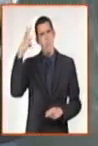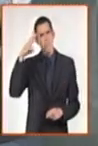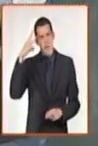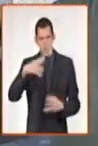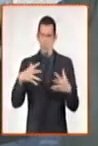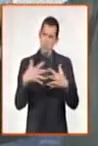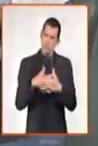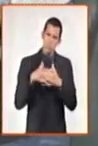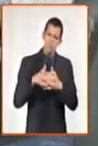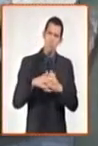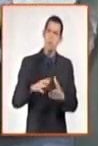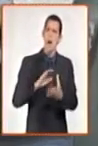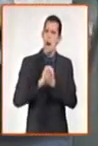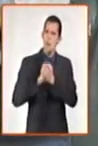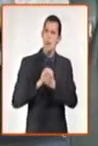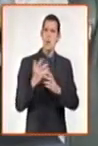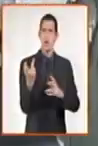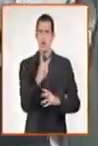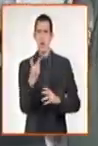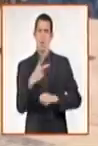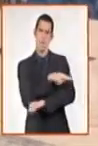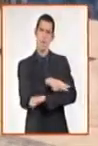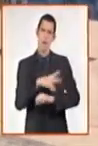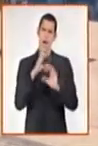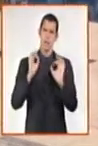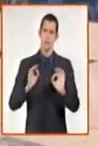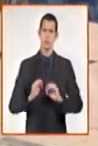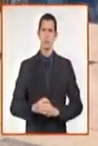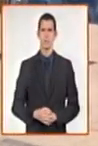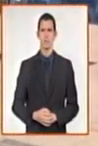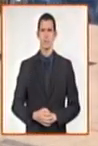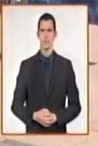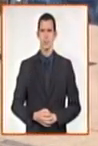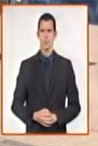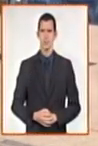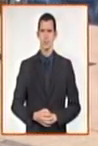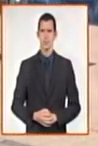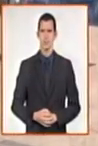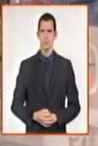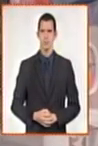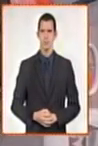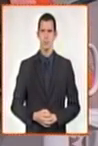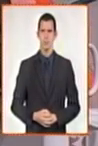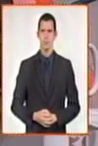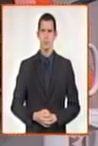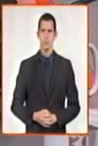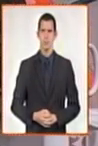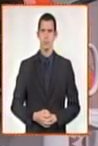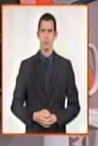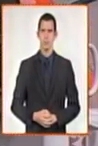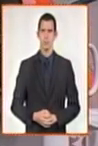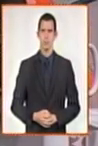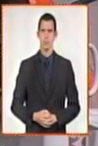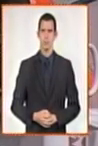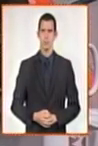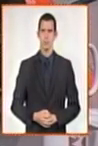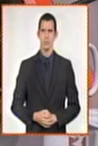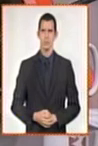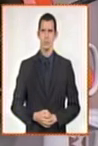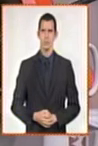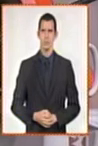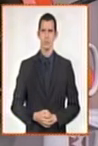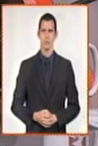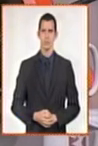cercanos tanto en la asistencia material como profesional. Lisandra Sesto, Sistema Informativo de la Televisión Cubana.